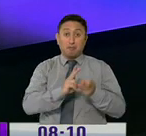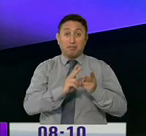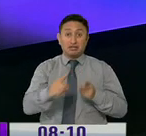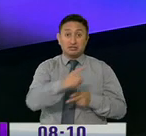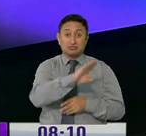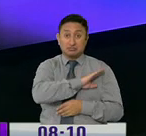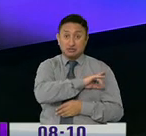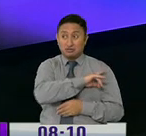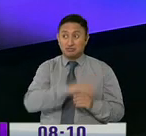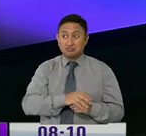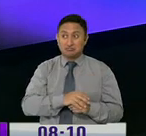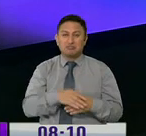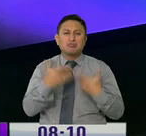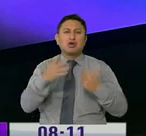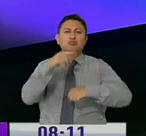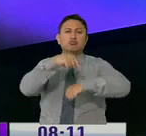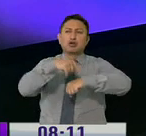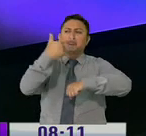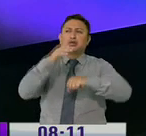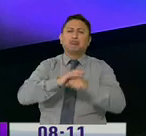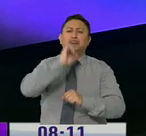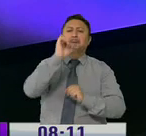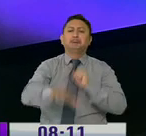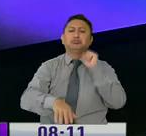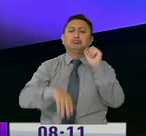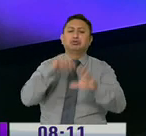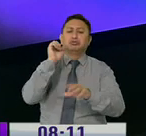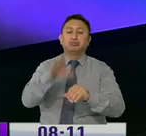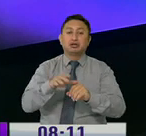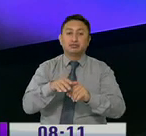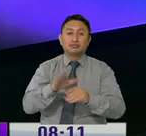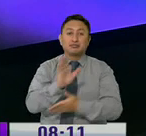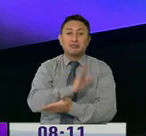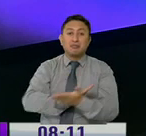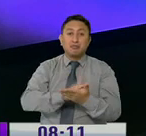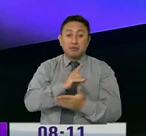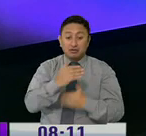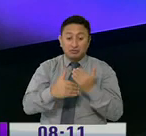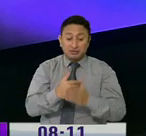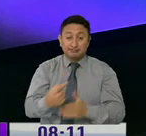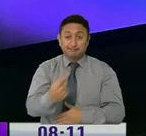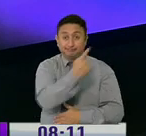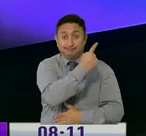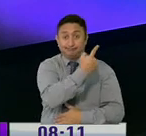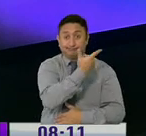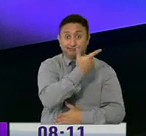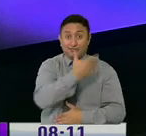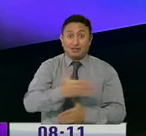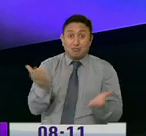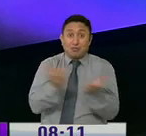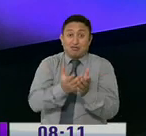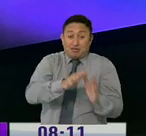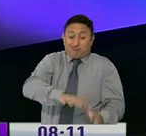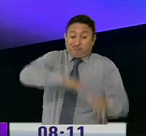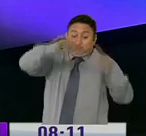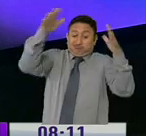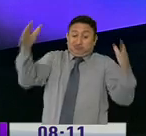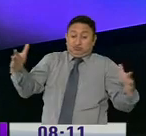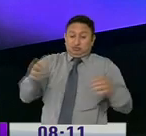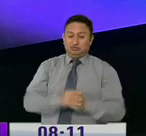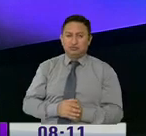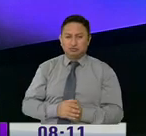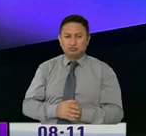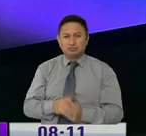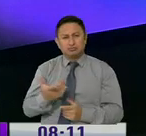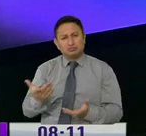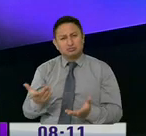botan a las horas que quieran, y ahí es cuando se convierten los barrios en esos tugurios que estamos viendo, en esas montañas llenas de basura. O sea, tenemos que ser